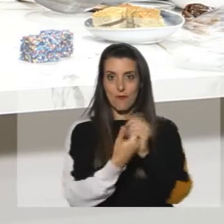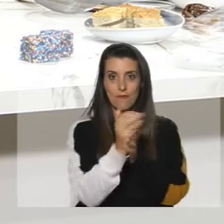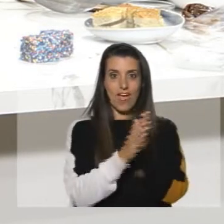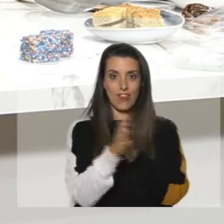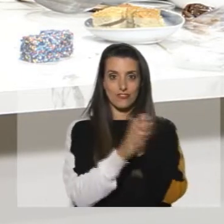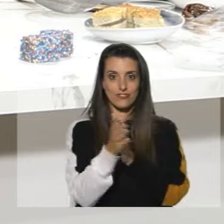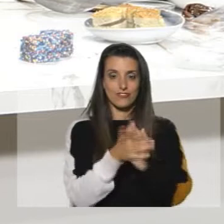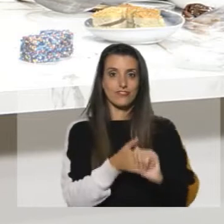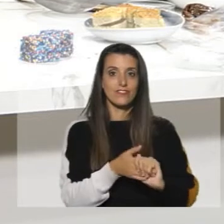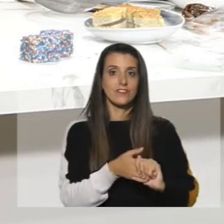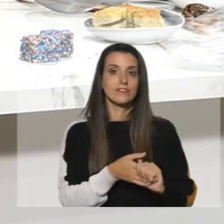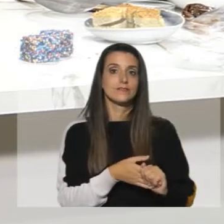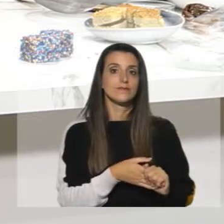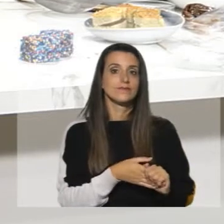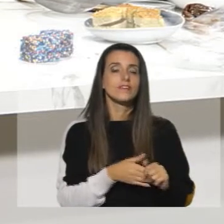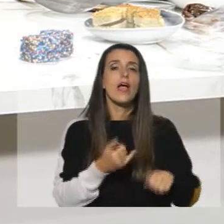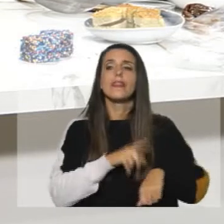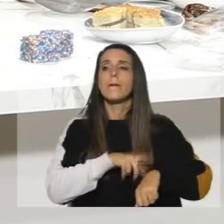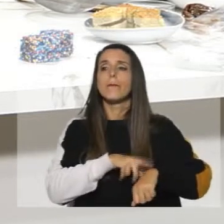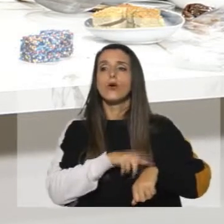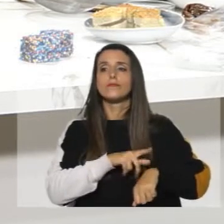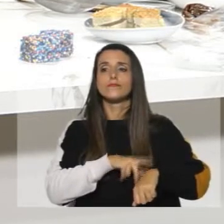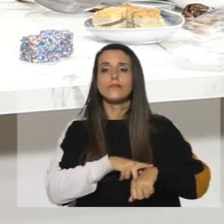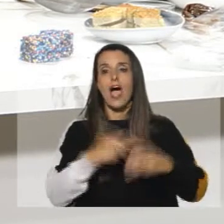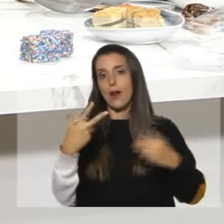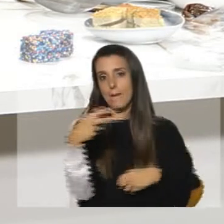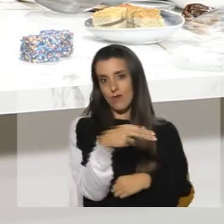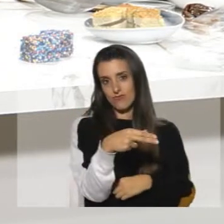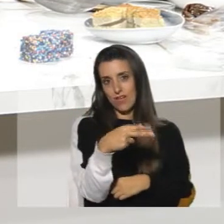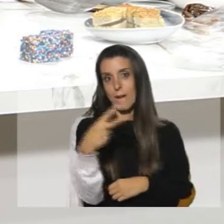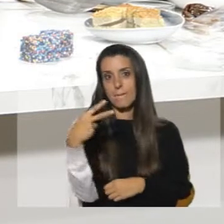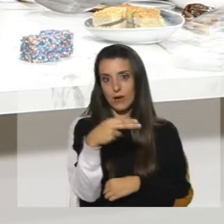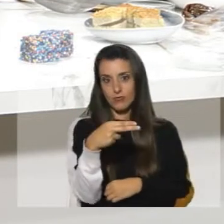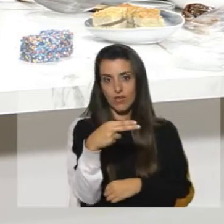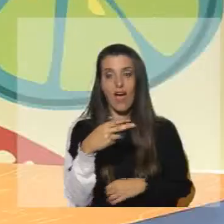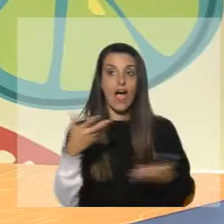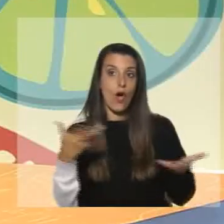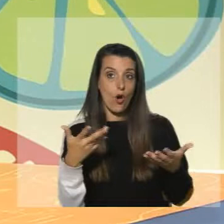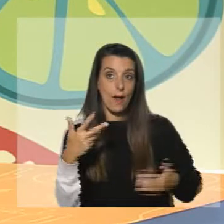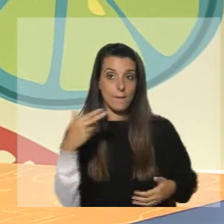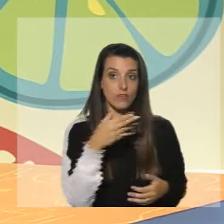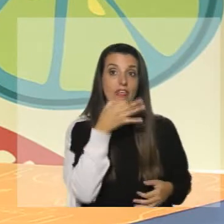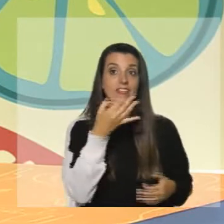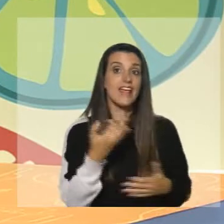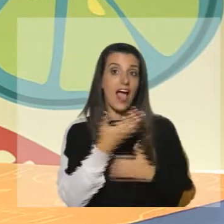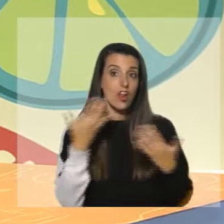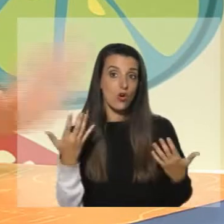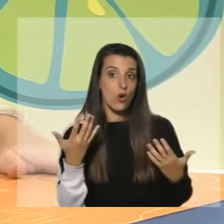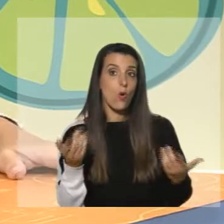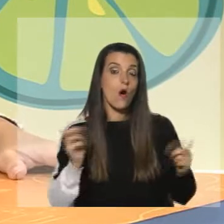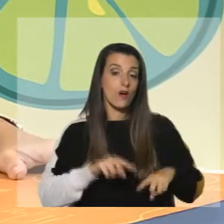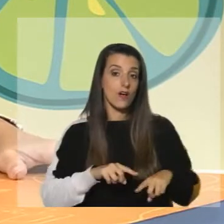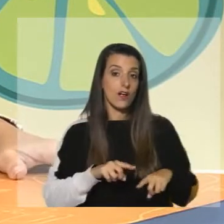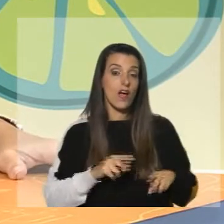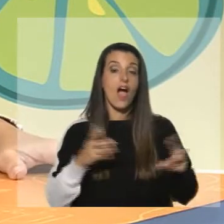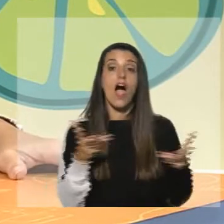tiempito? ¿Algo? Tenemos, ¿cómo estamos? ¿Cuánto tenemos? Tenemos que ir a la tanda cuando Perfecto. Podamos. ¿Querés ir diciendo algo lo que vamos sí. a hacer cuando vengamos? No Exacto.